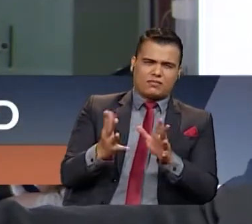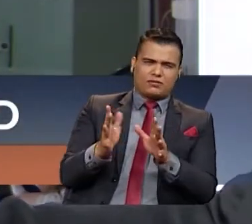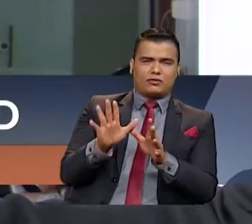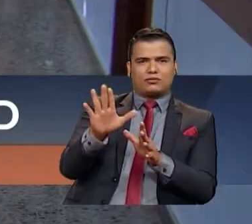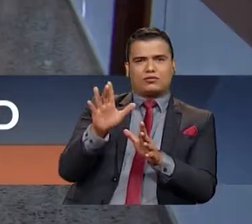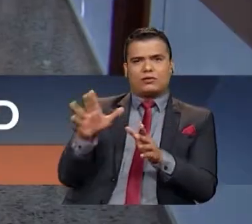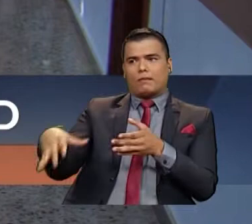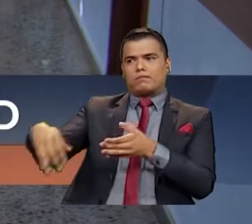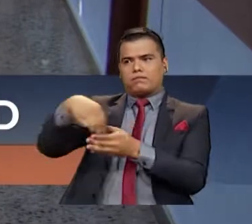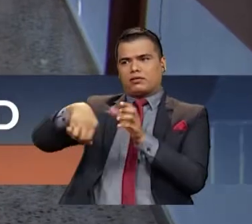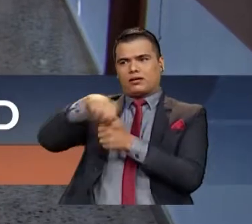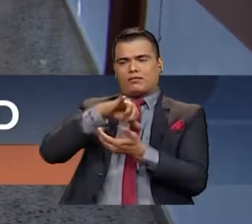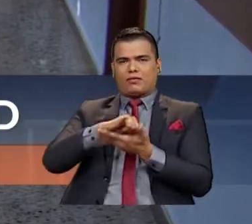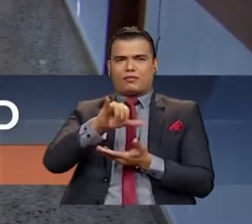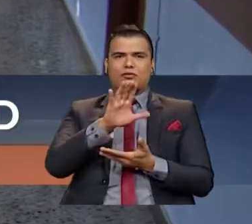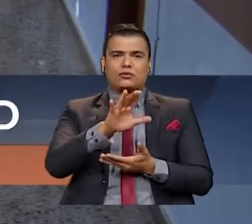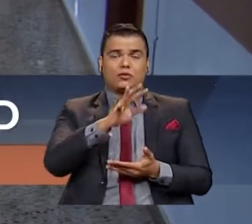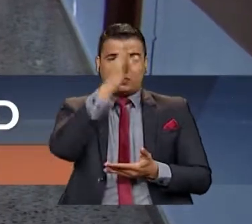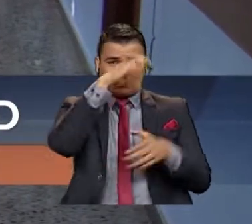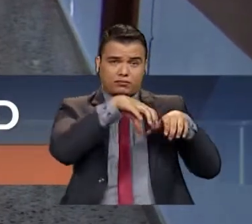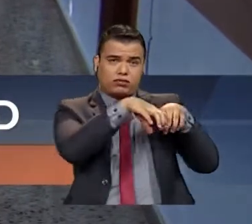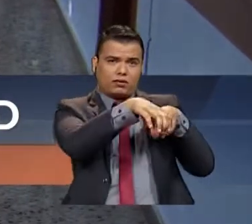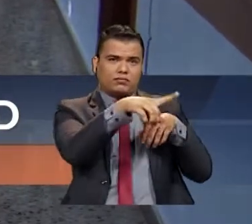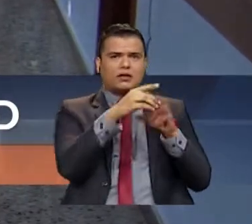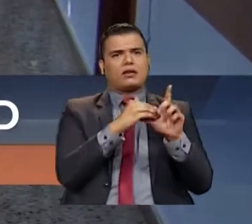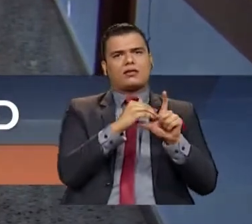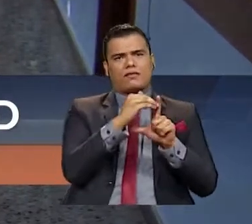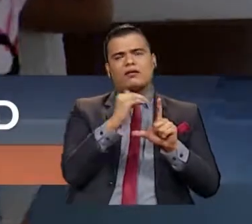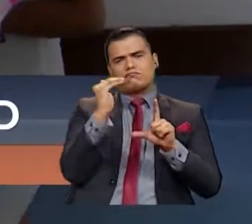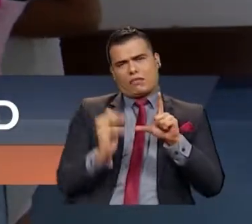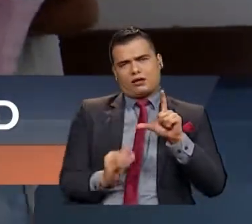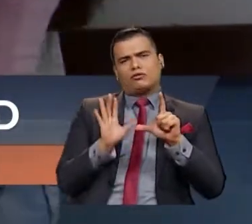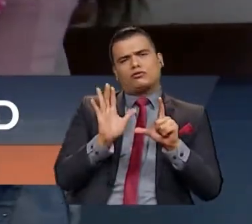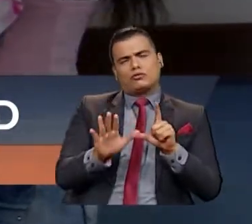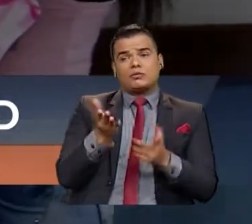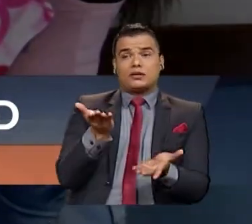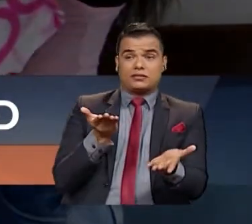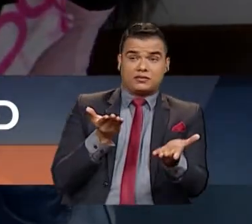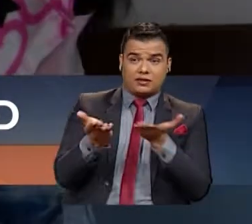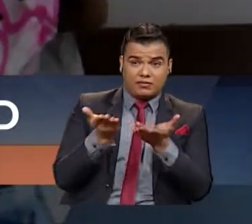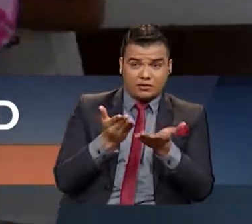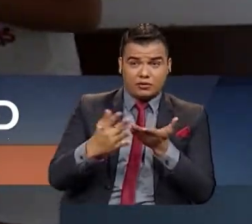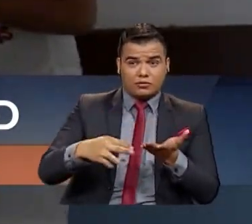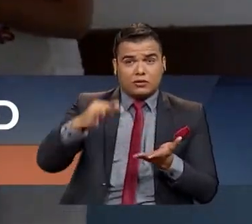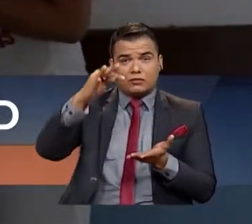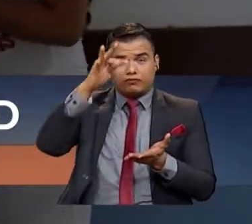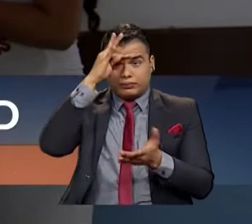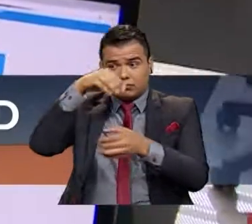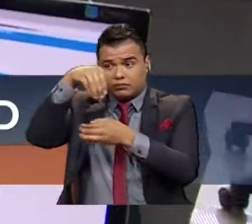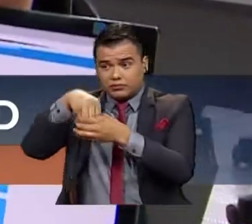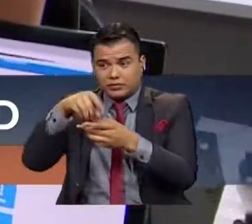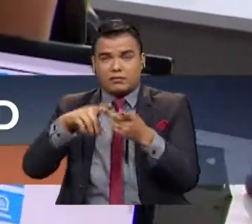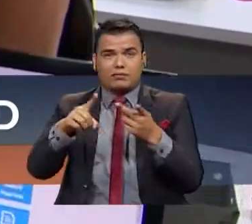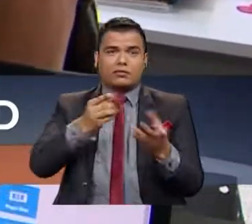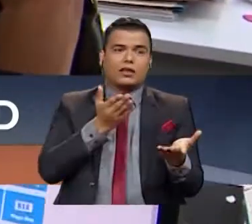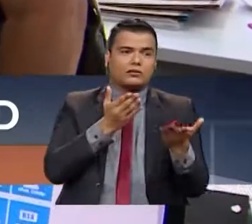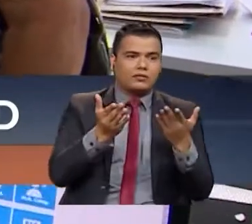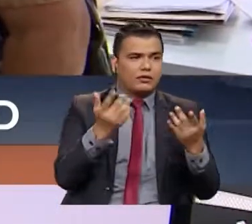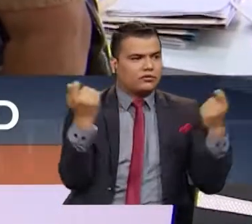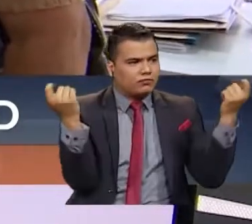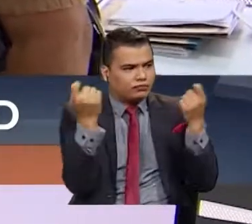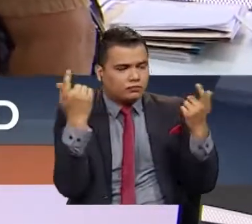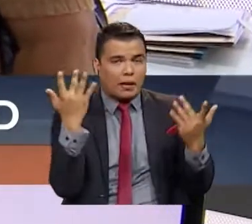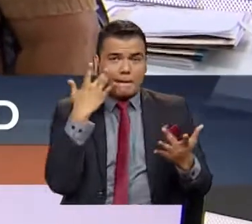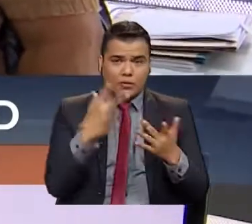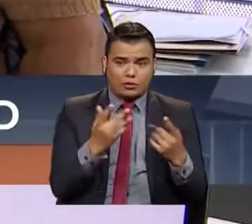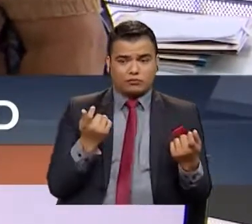de la movilidad. Aunque el centro de salud es de baja complejidad, los servicios de hospitalización y promoción y prevención en salud son de